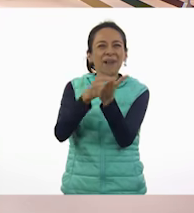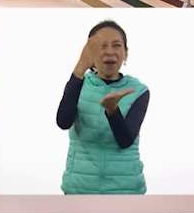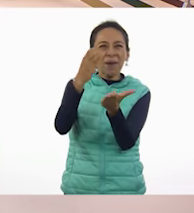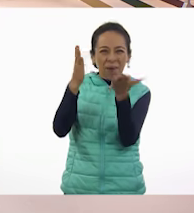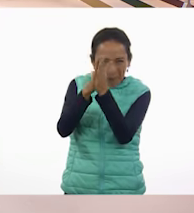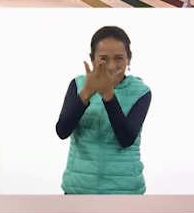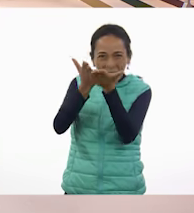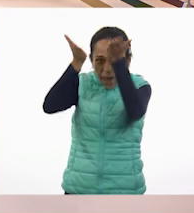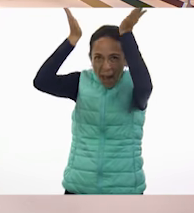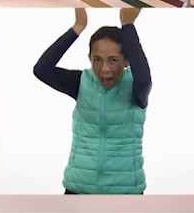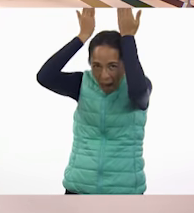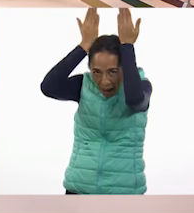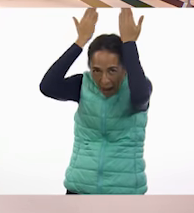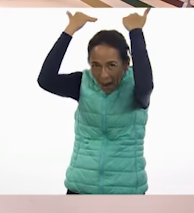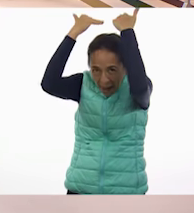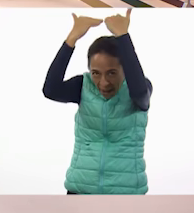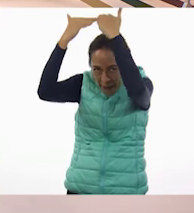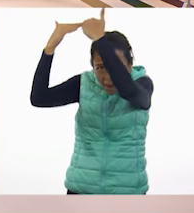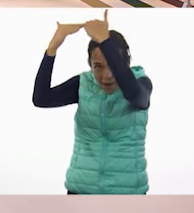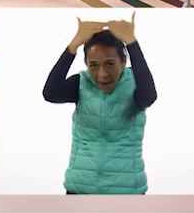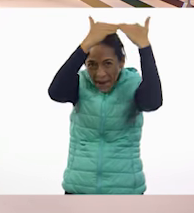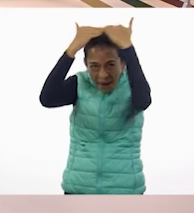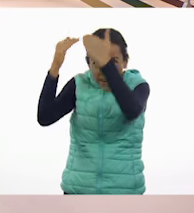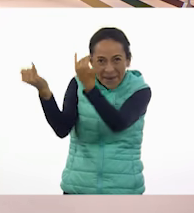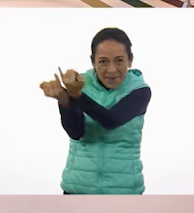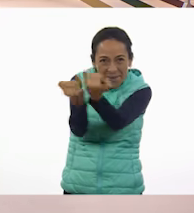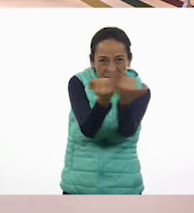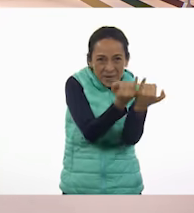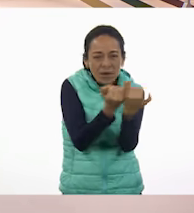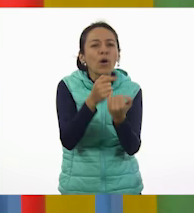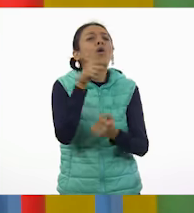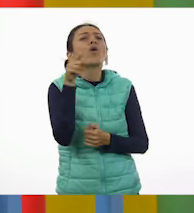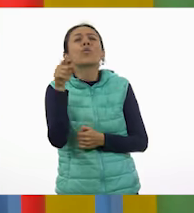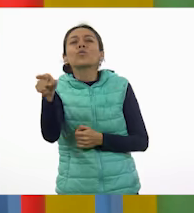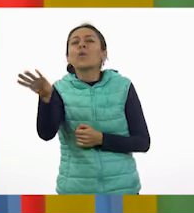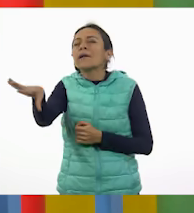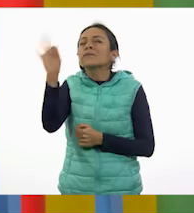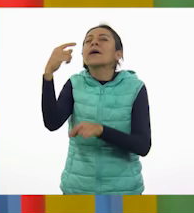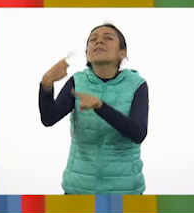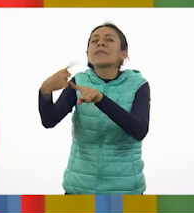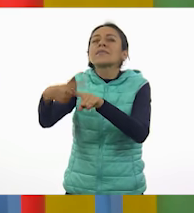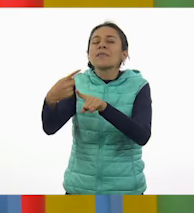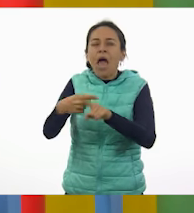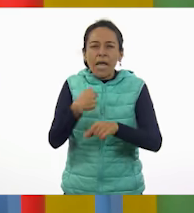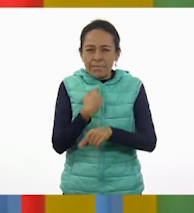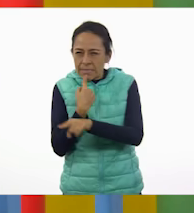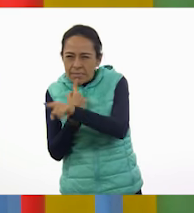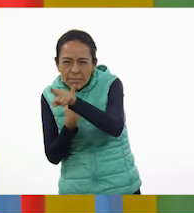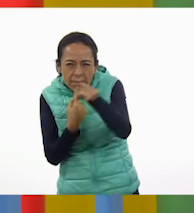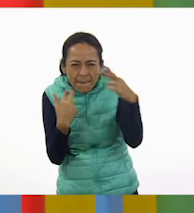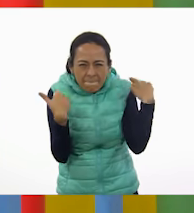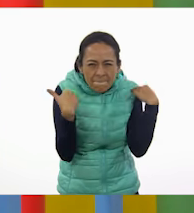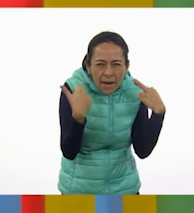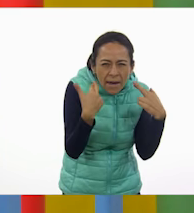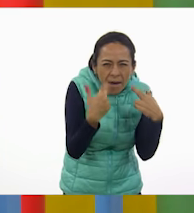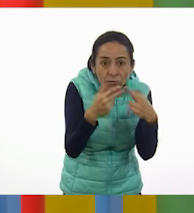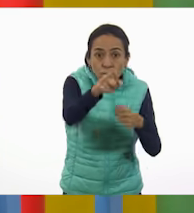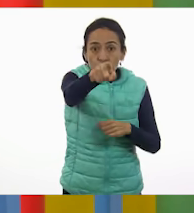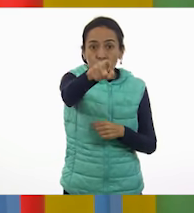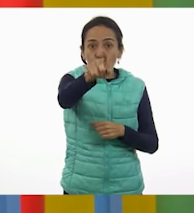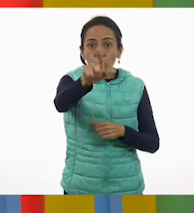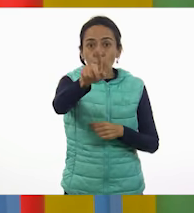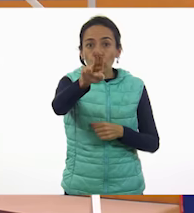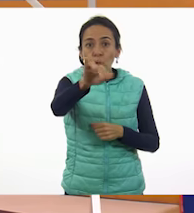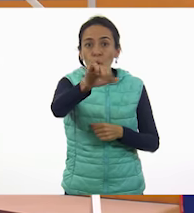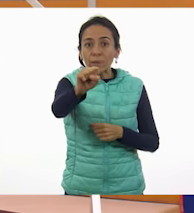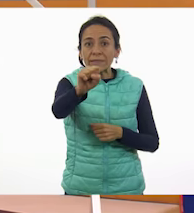Escoge a alguien que te parece. A a ser el maestro profesor Luis. A ver,